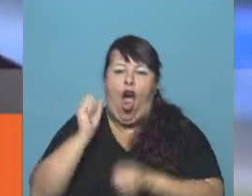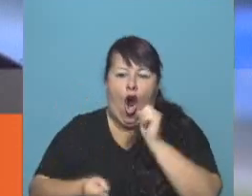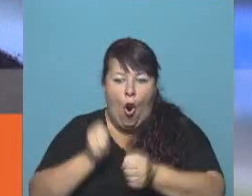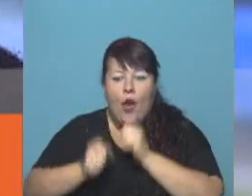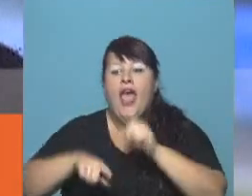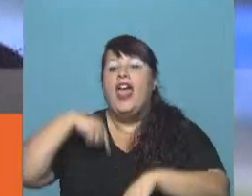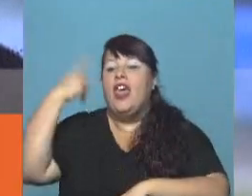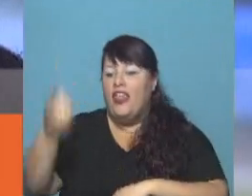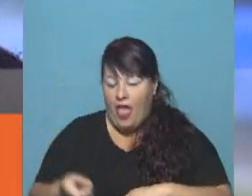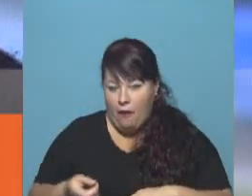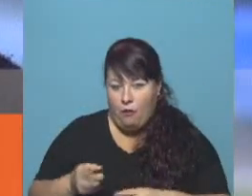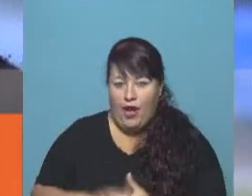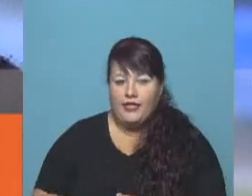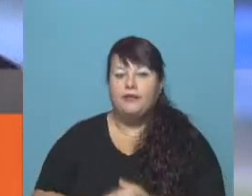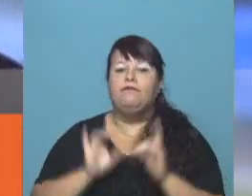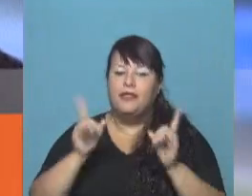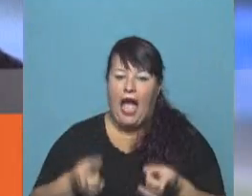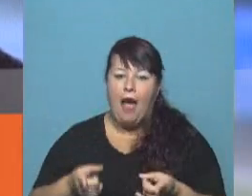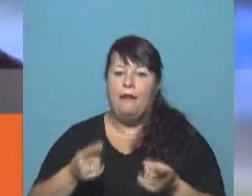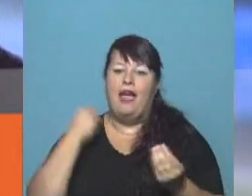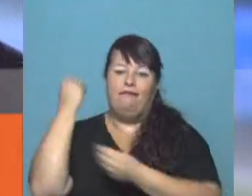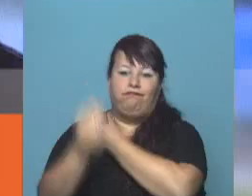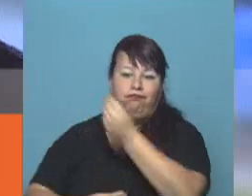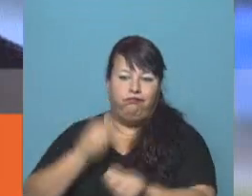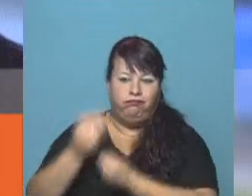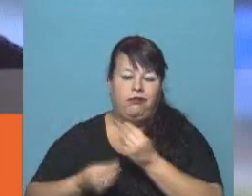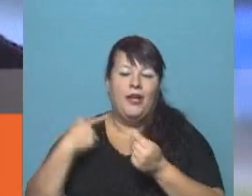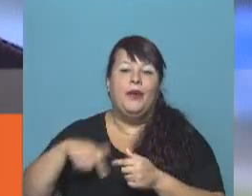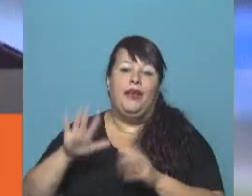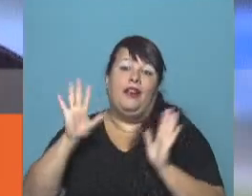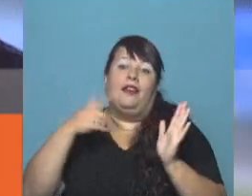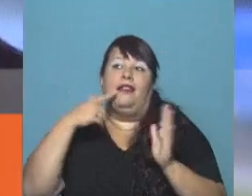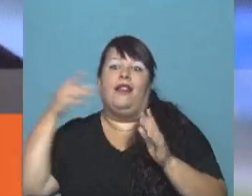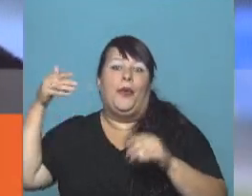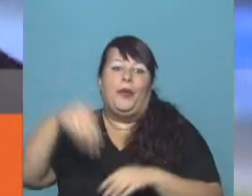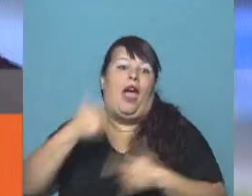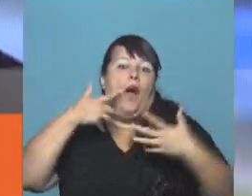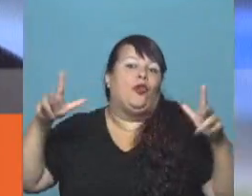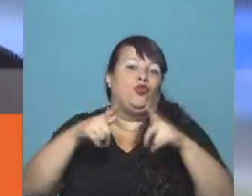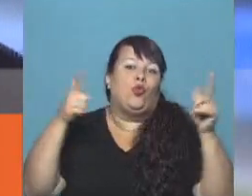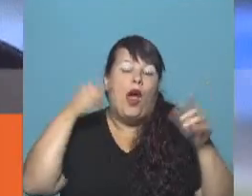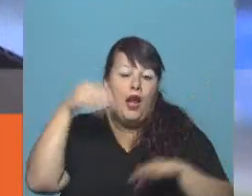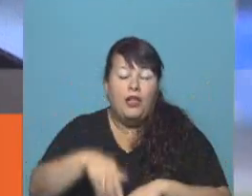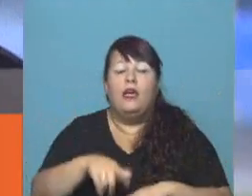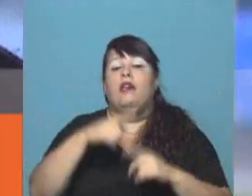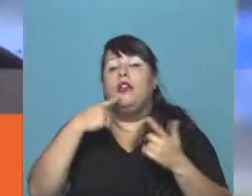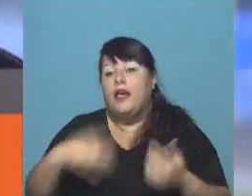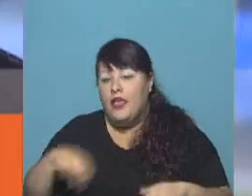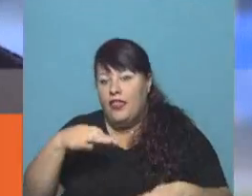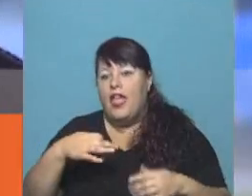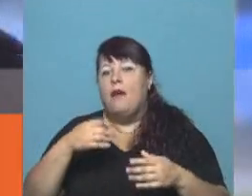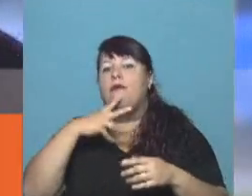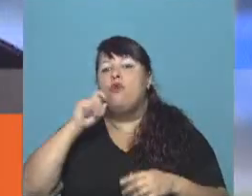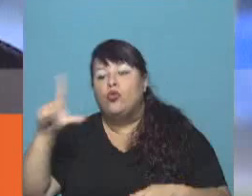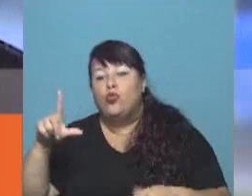y después también con los inmigrantes que venían con una mano atrás y otra adelante, como se dice, y entonces tuvieron que hacer